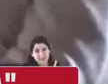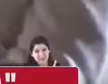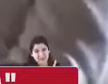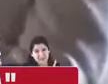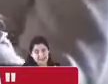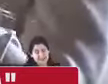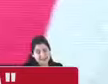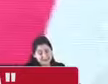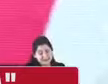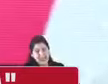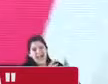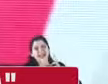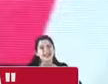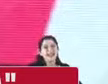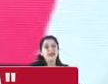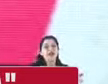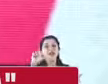debatir un país